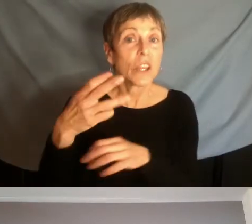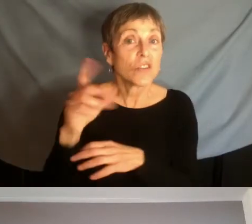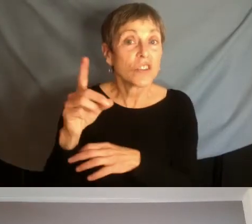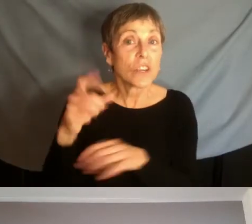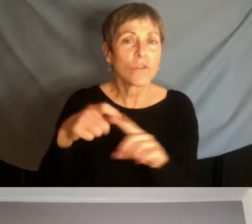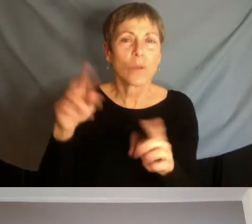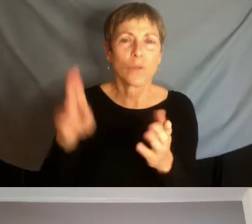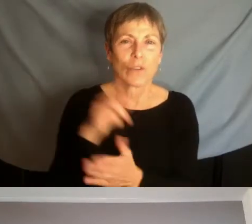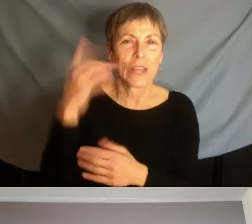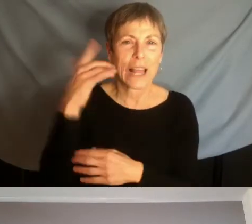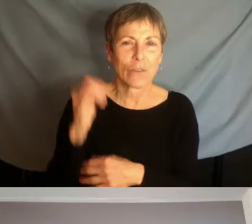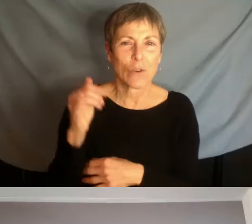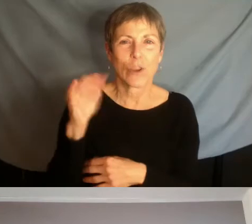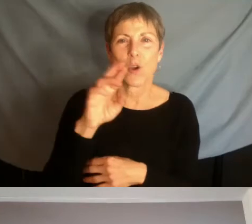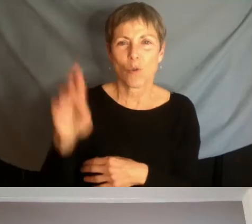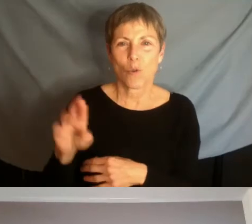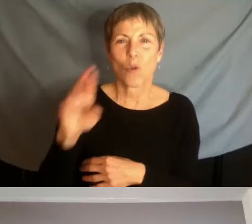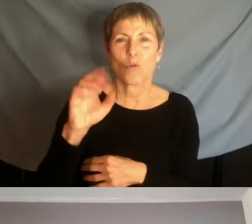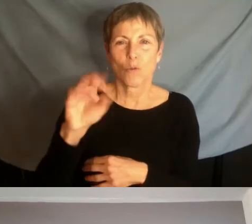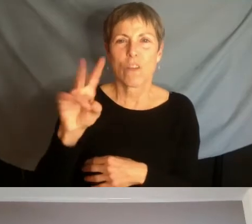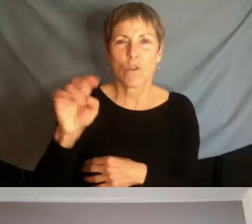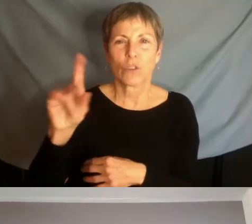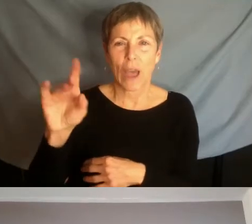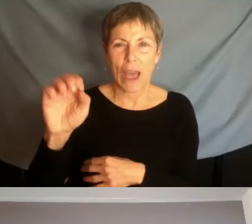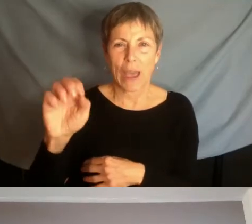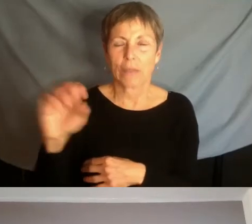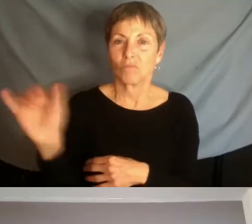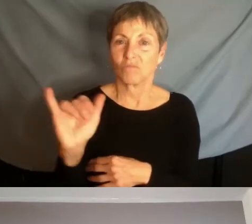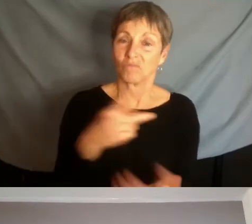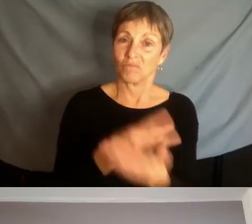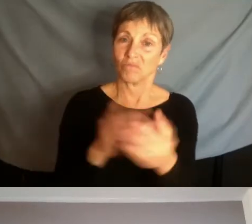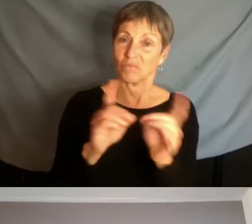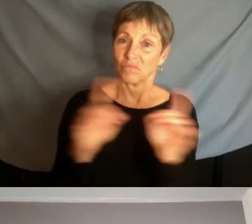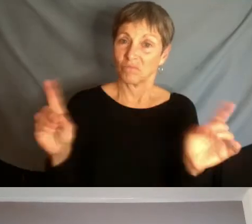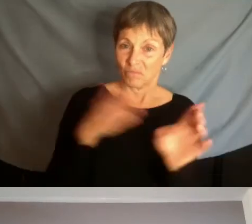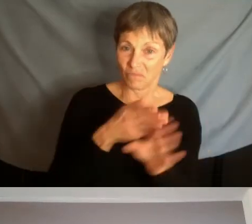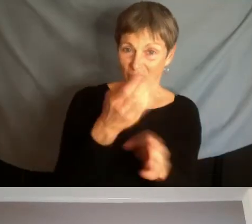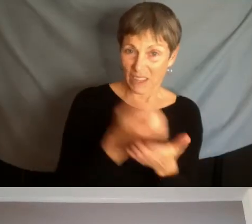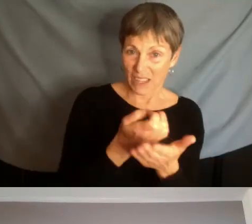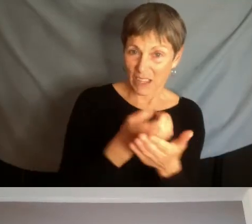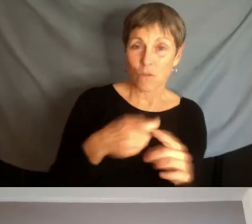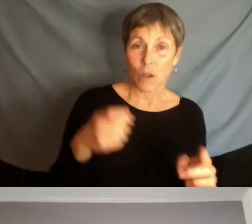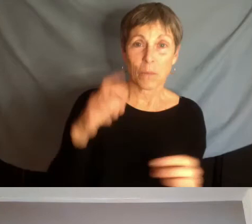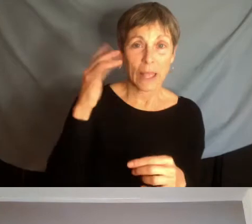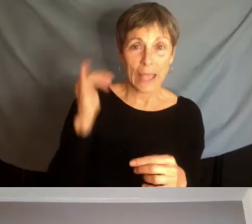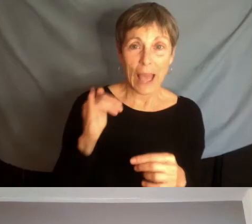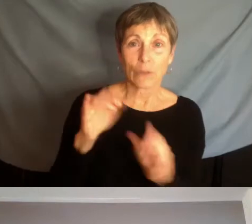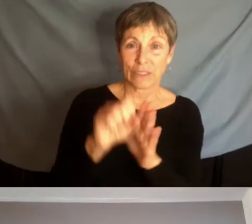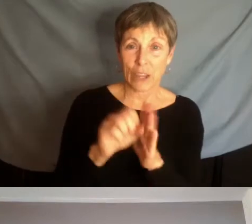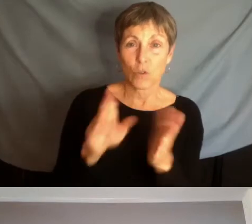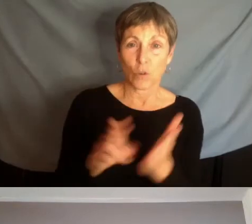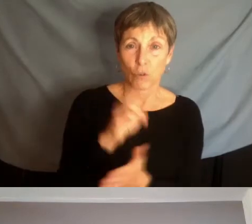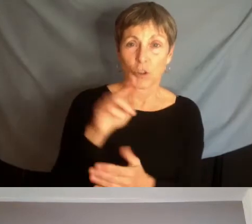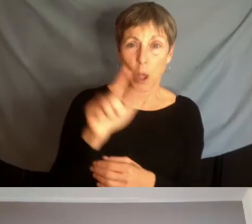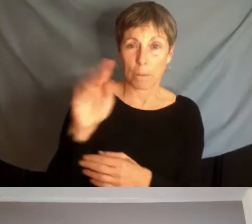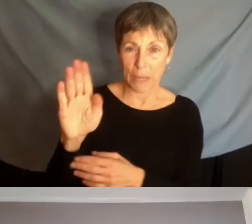ciencia política de la Universidad de California en Riverside. También tiene una maestría en economía en la Universidad de